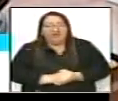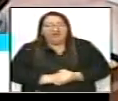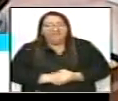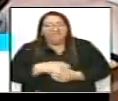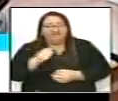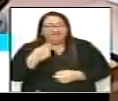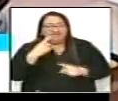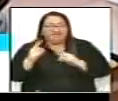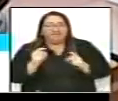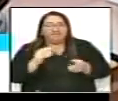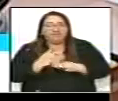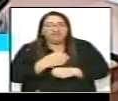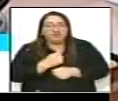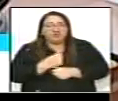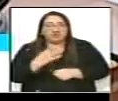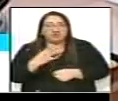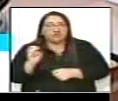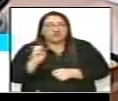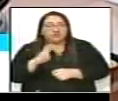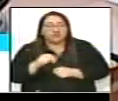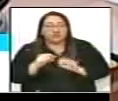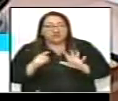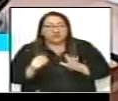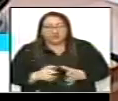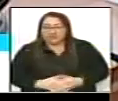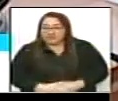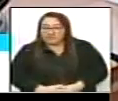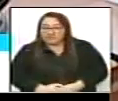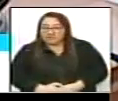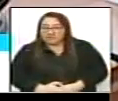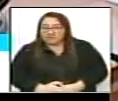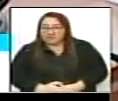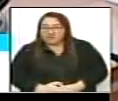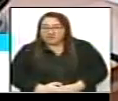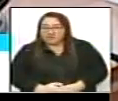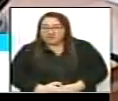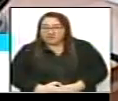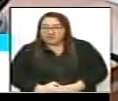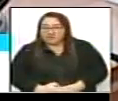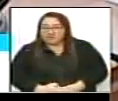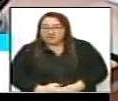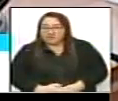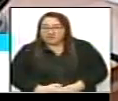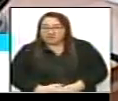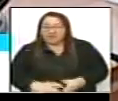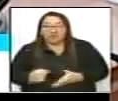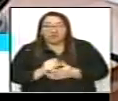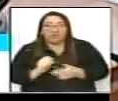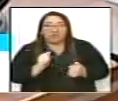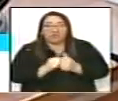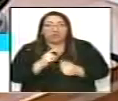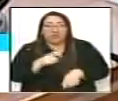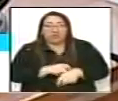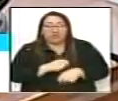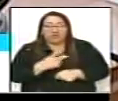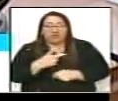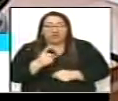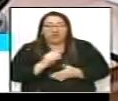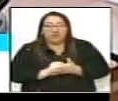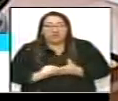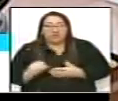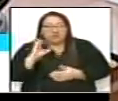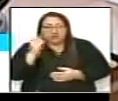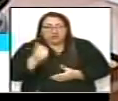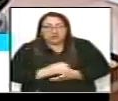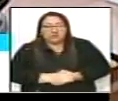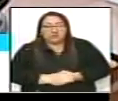La supervisión entra a trabajar el 4 de enero del 2016 y su contrato es por tiempo, por 21 meses si no me